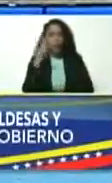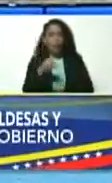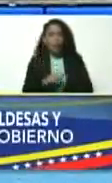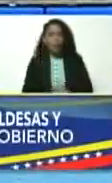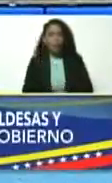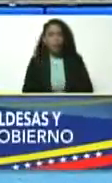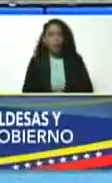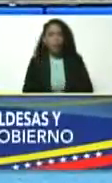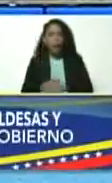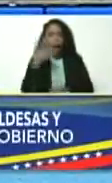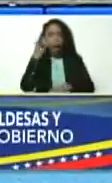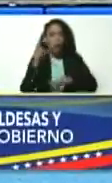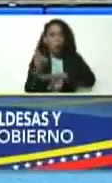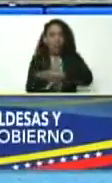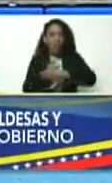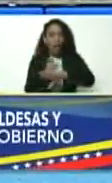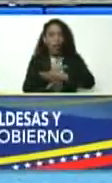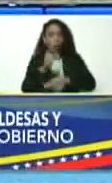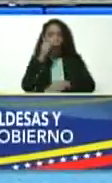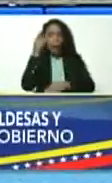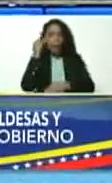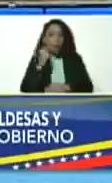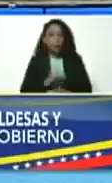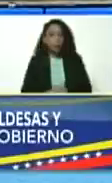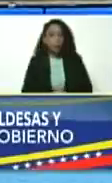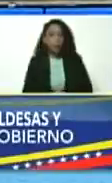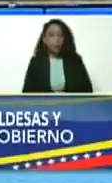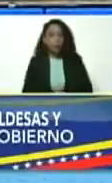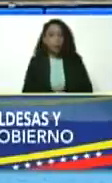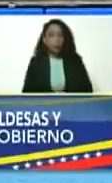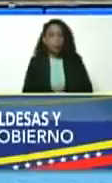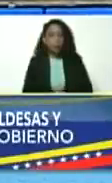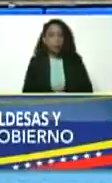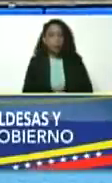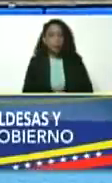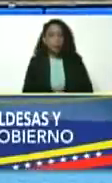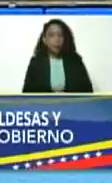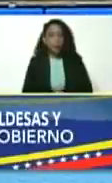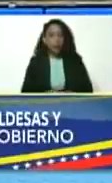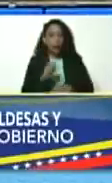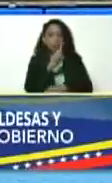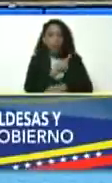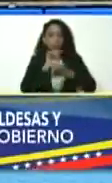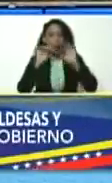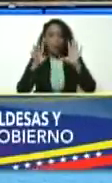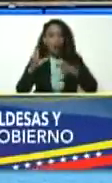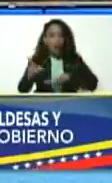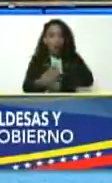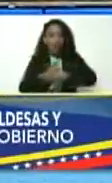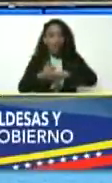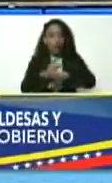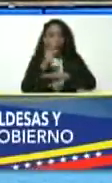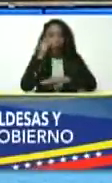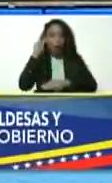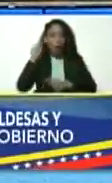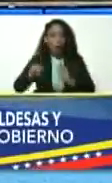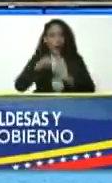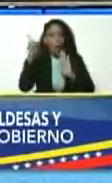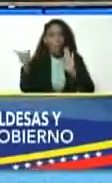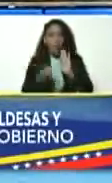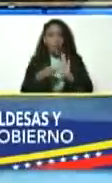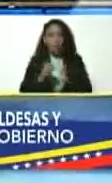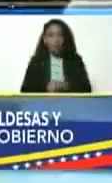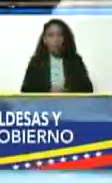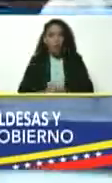los gobernadores y la gobernadora de las 19 gobernaciones en pleno